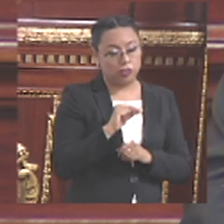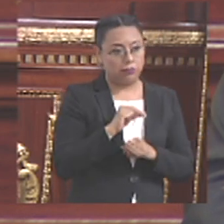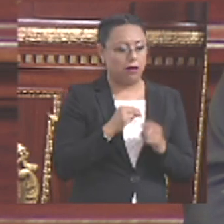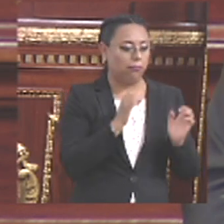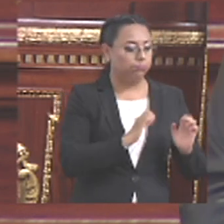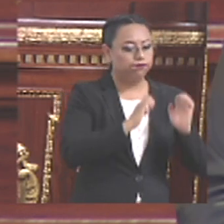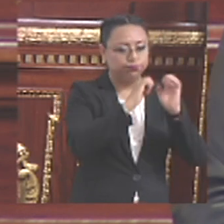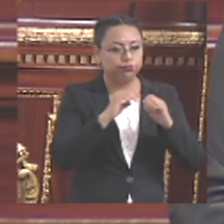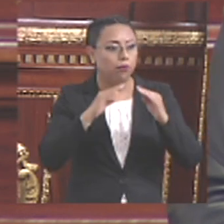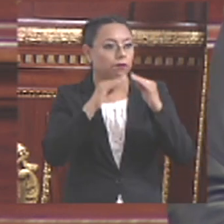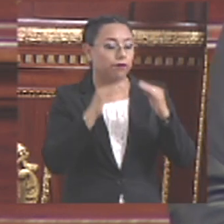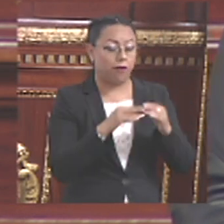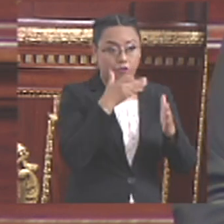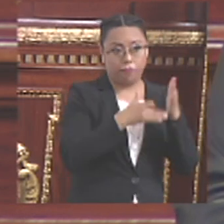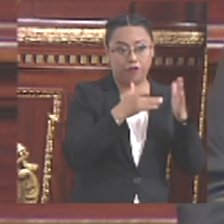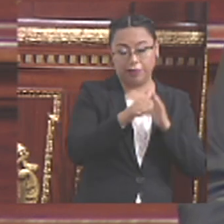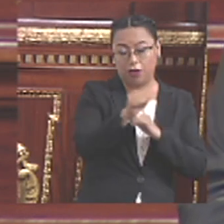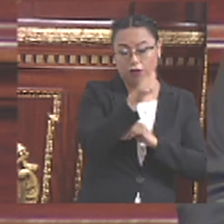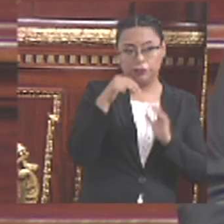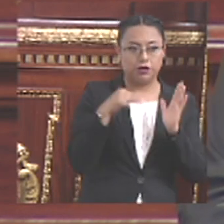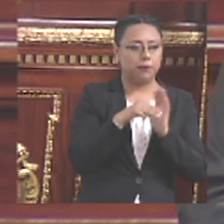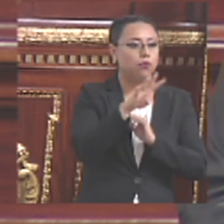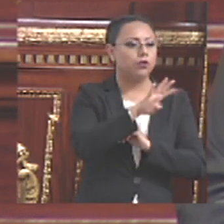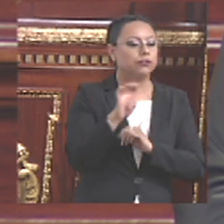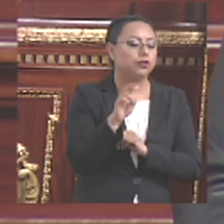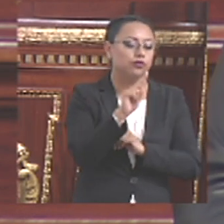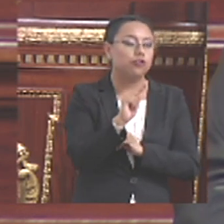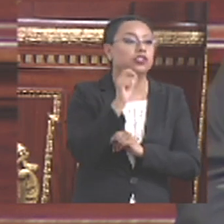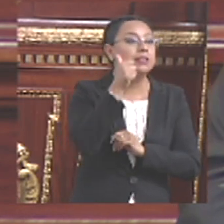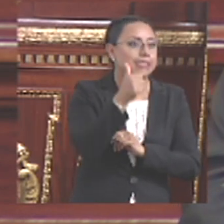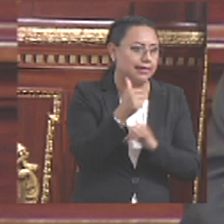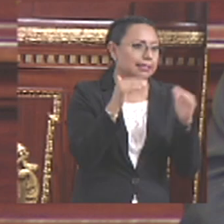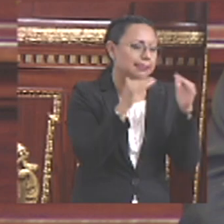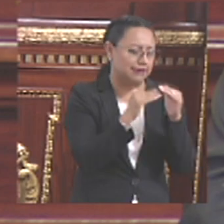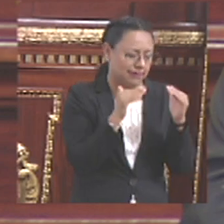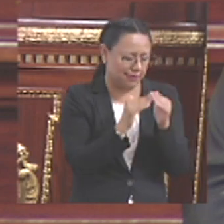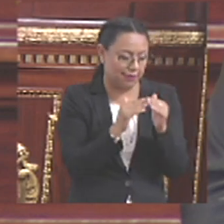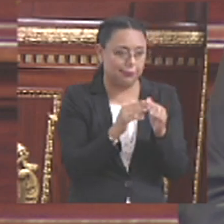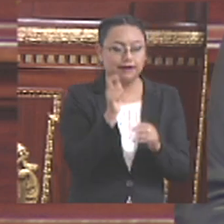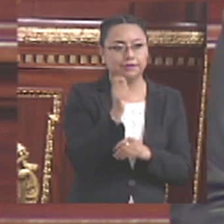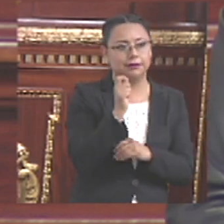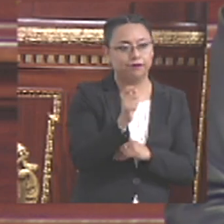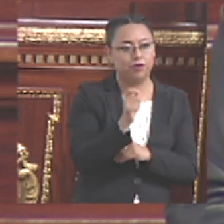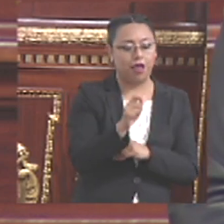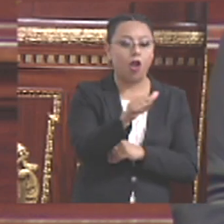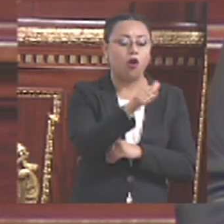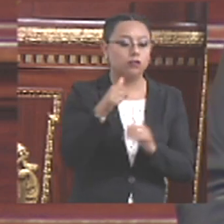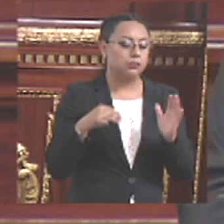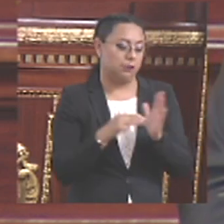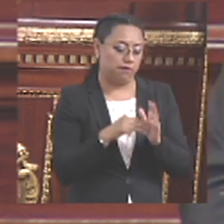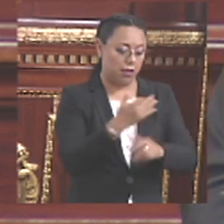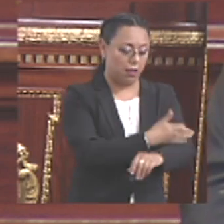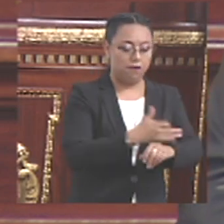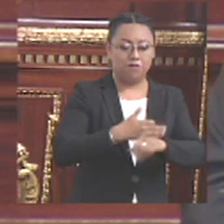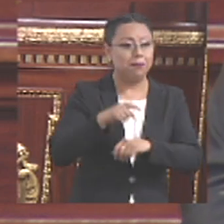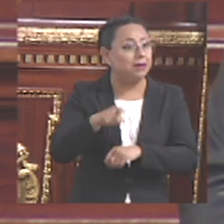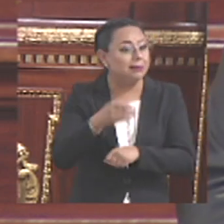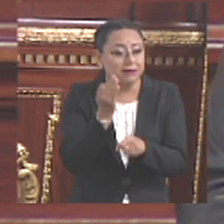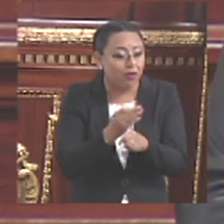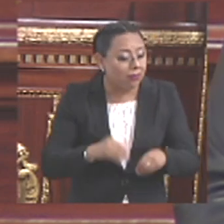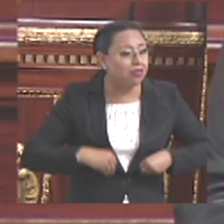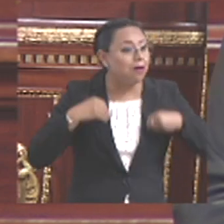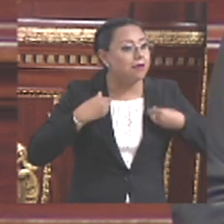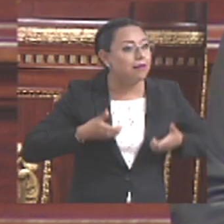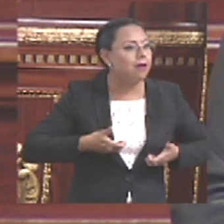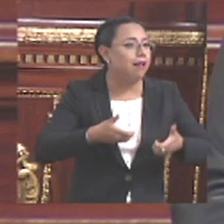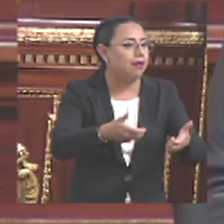atender 11,496 inmuebles, lo que se traduce en 11,000 familias que aún viven en la calle, más de